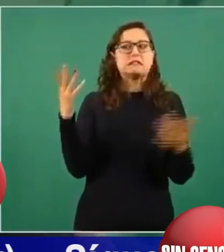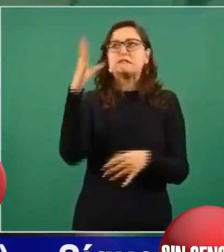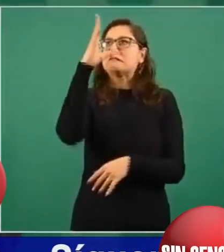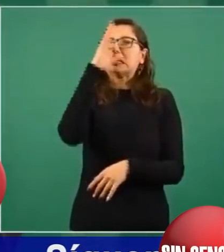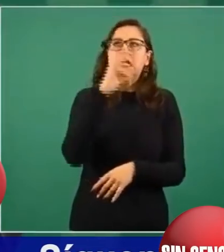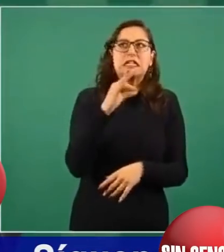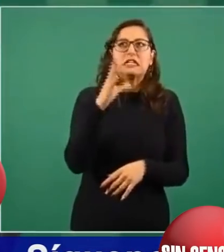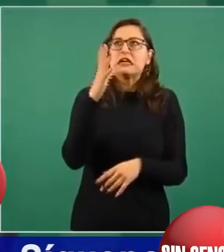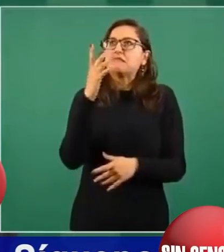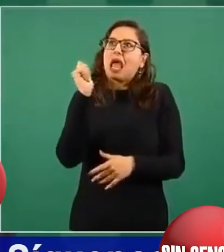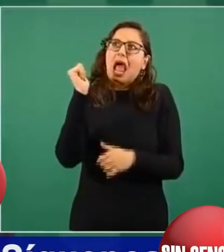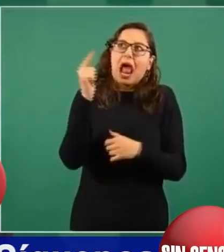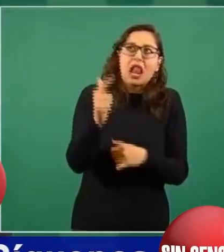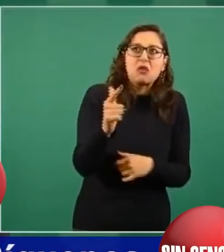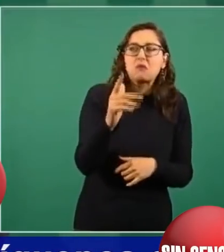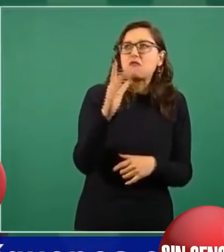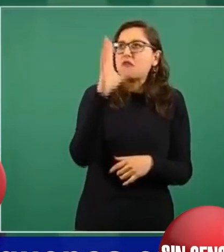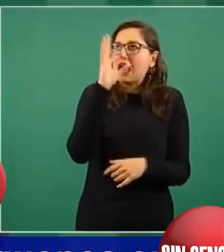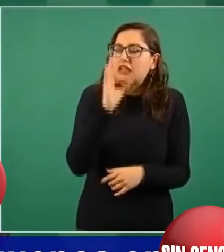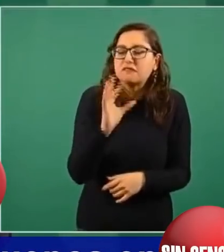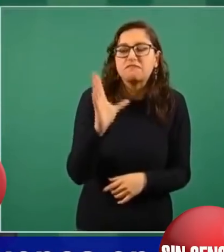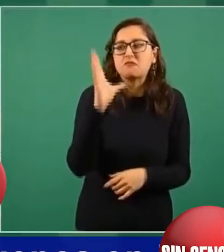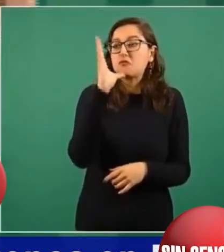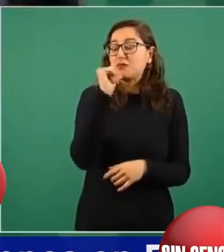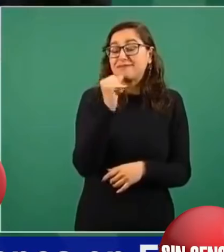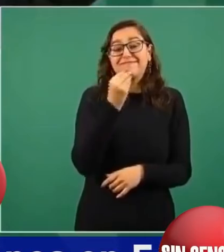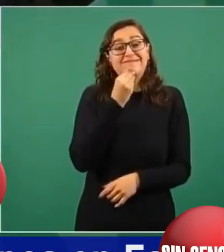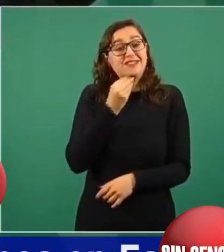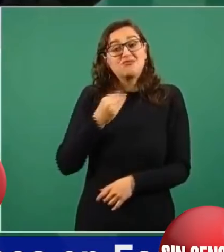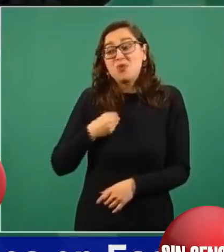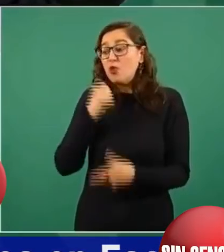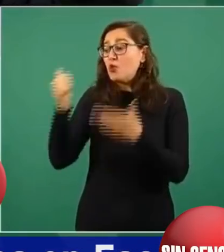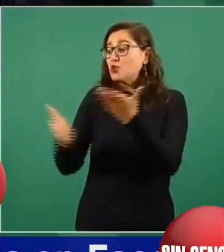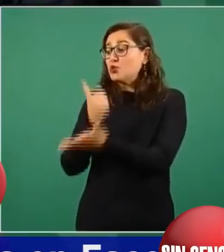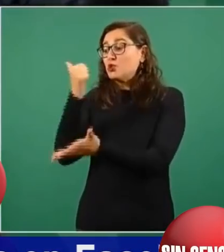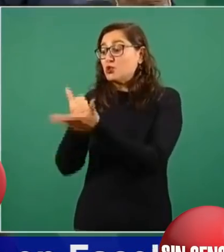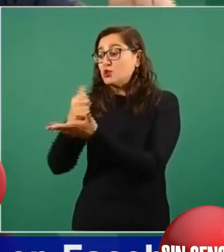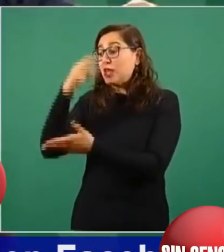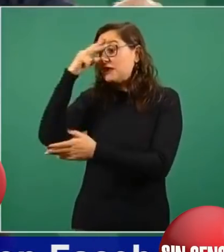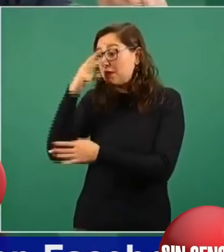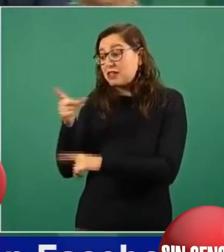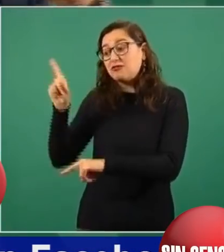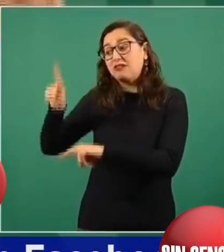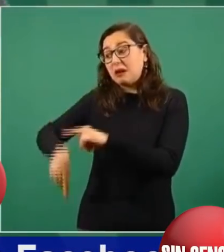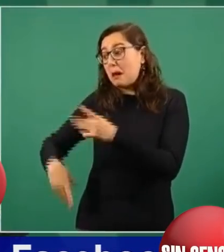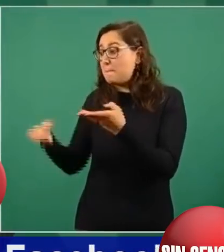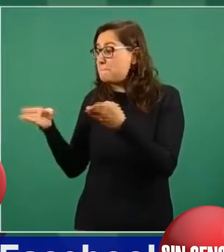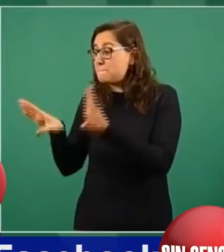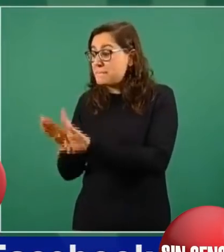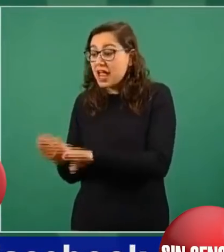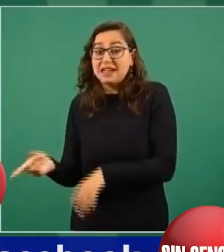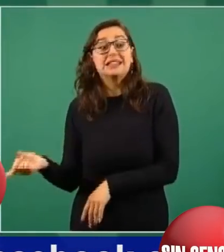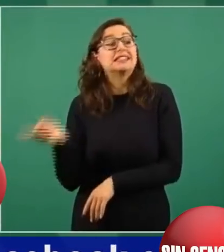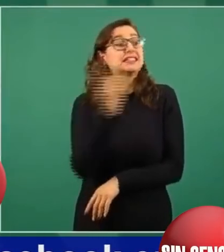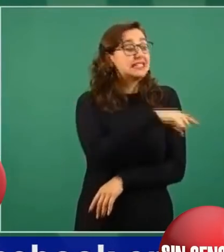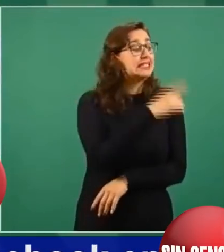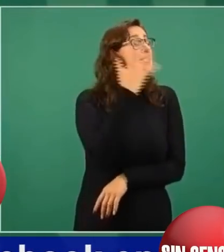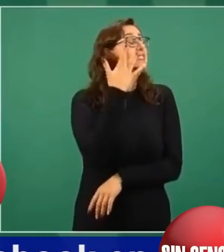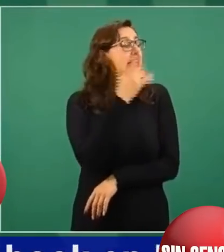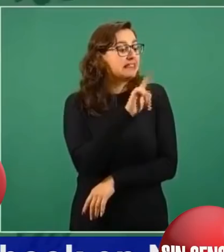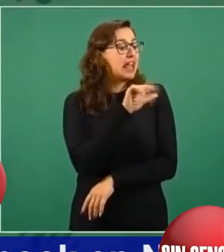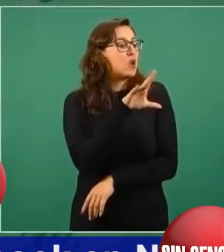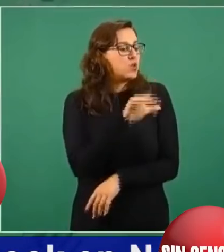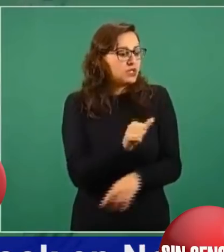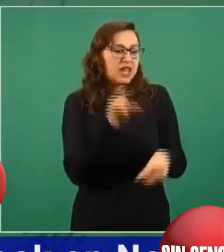2 aeropuertos, el de la Ciudad de México y la base aérea de Santa Lucía, porque